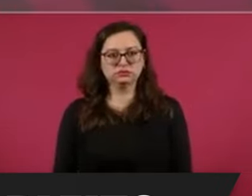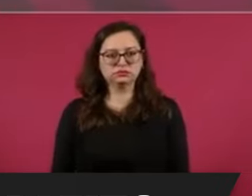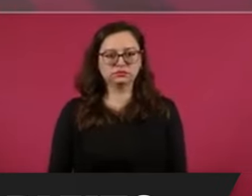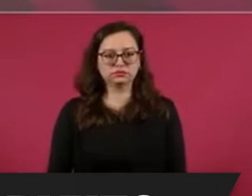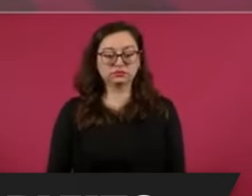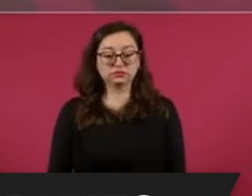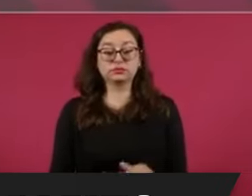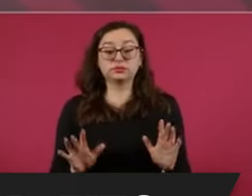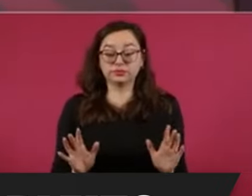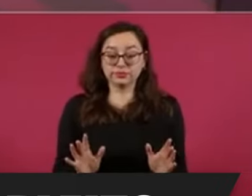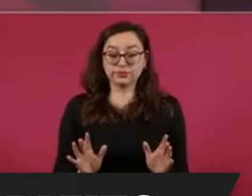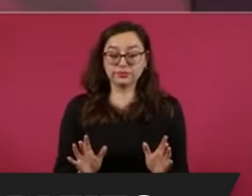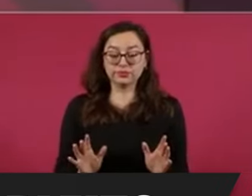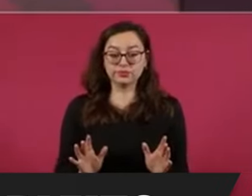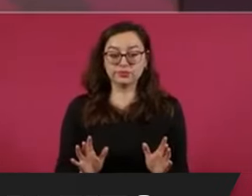Entonces,